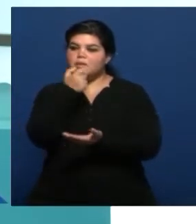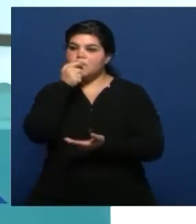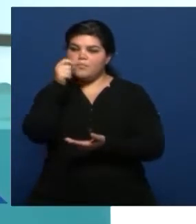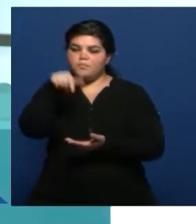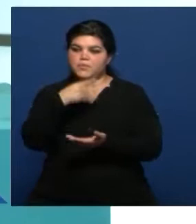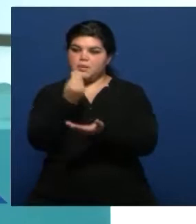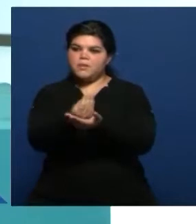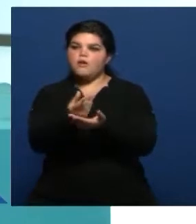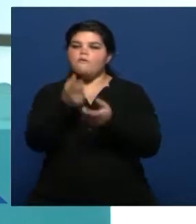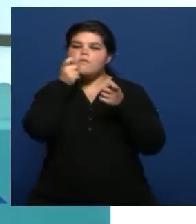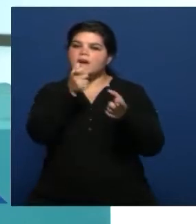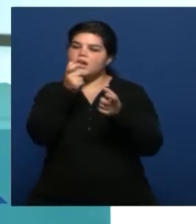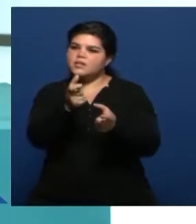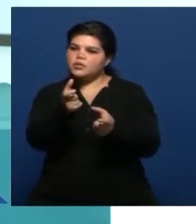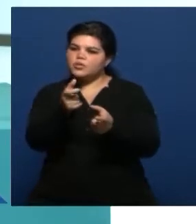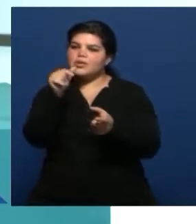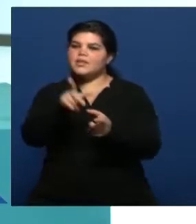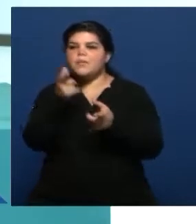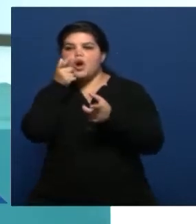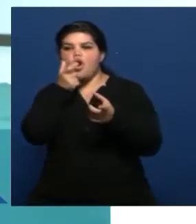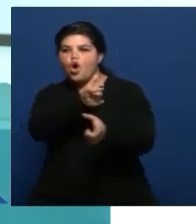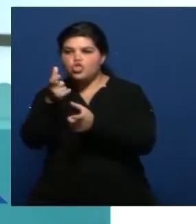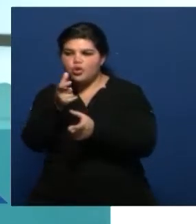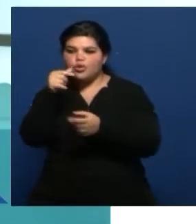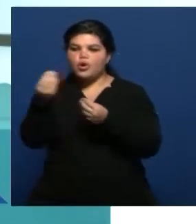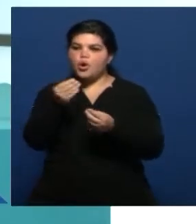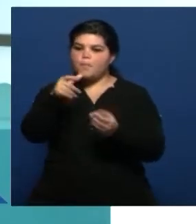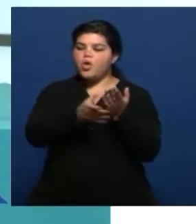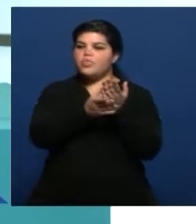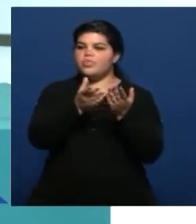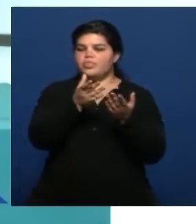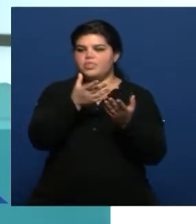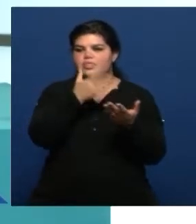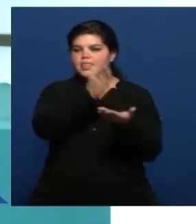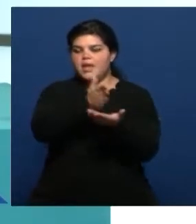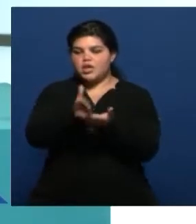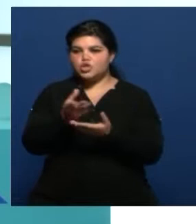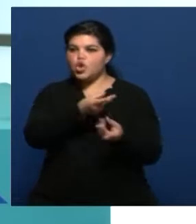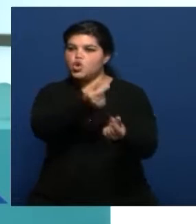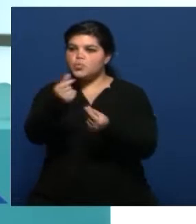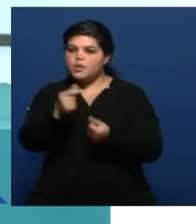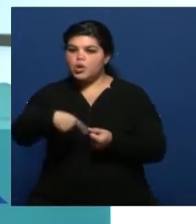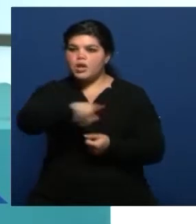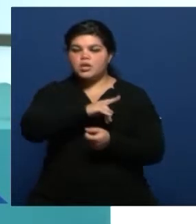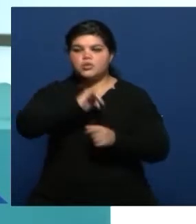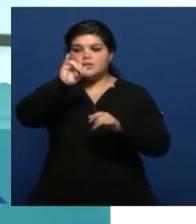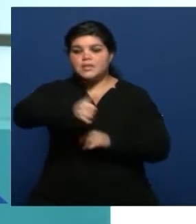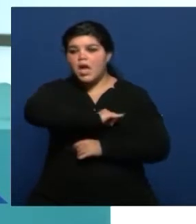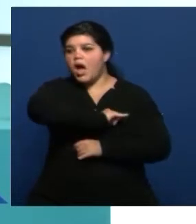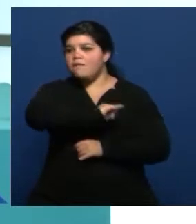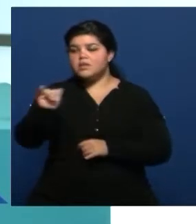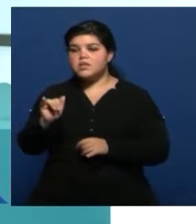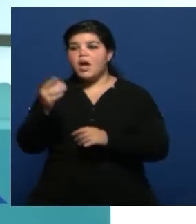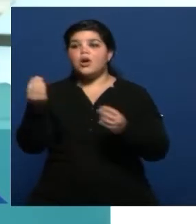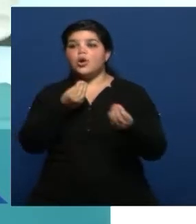de Fiscalización y Control, la dirección que defiende el derecho de los consumidores, tienen que emitir una comunicación que permita,